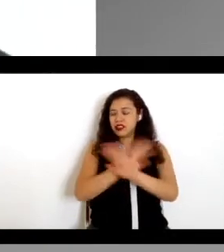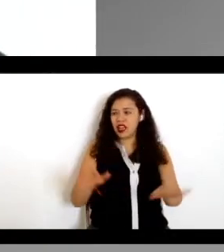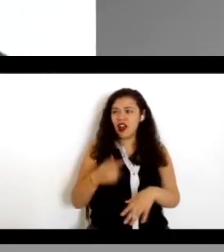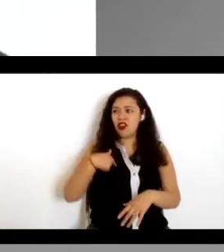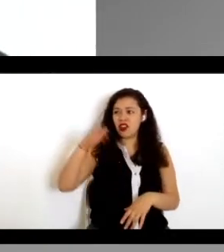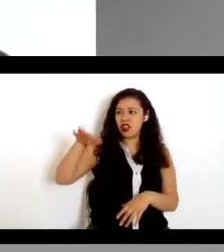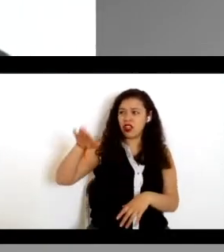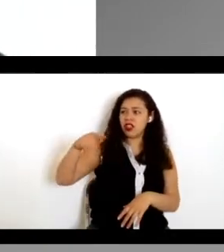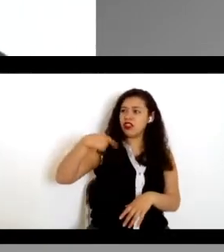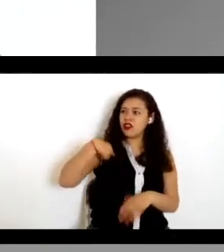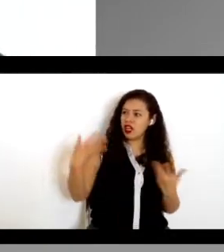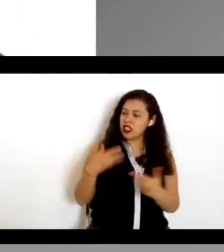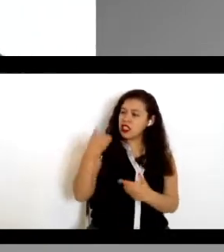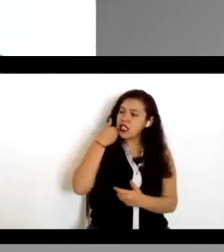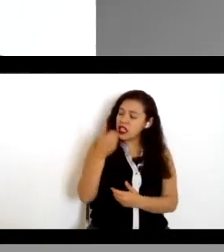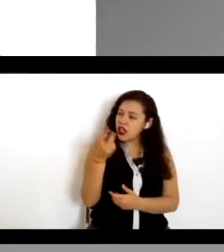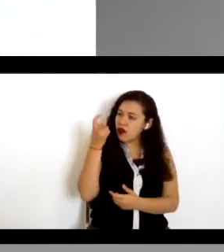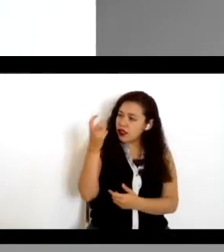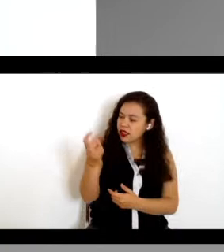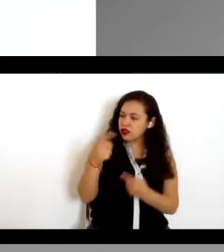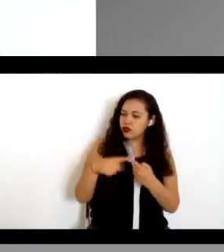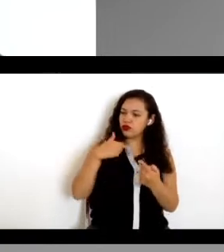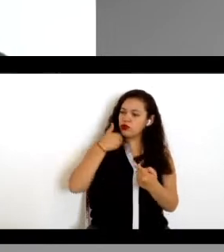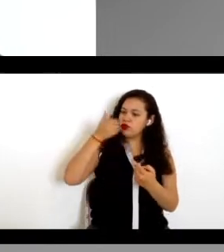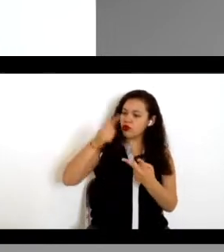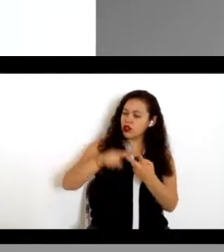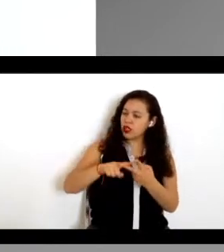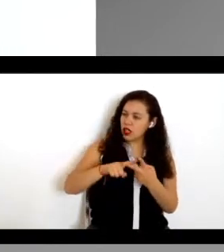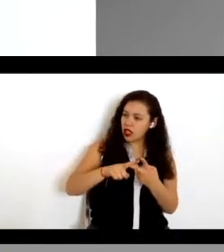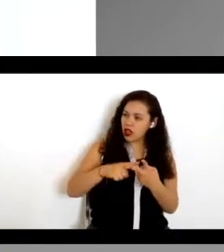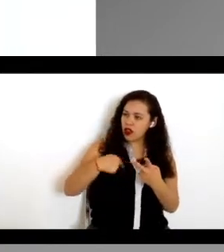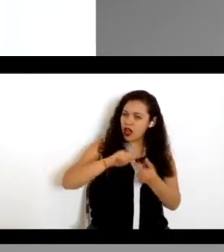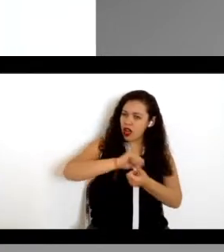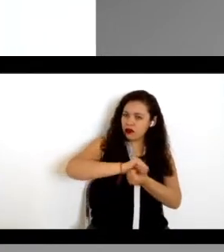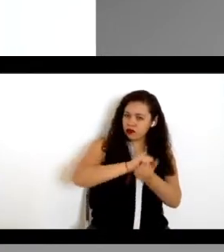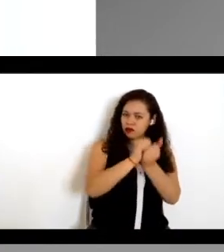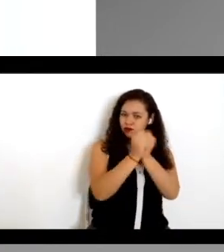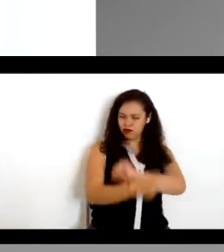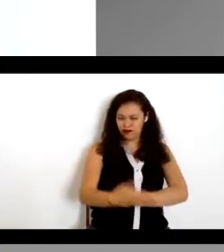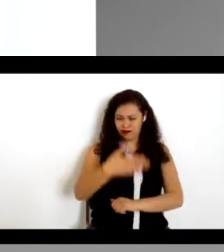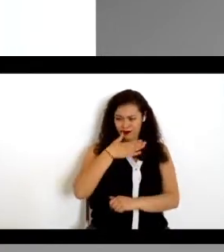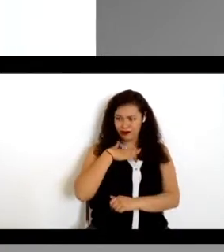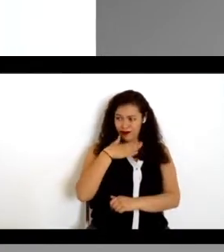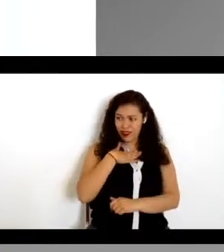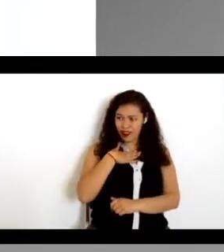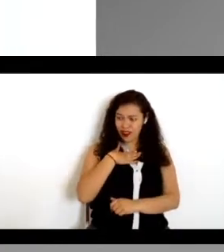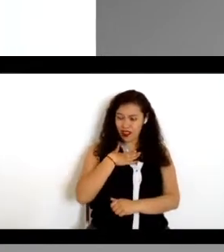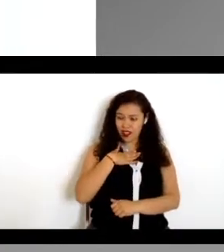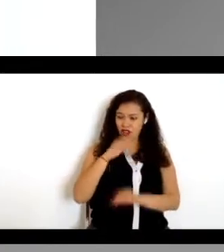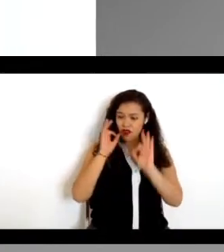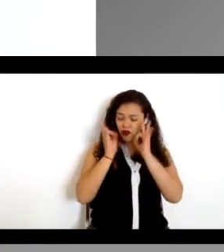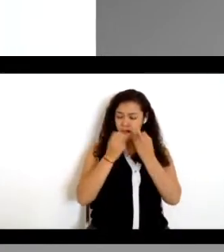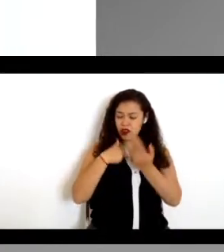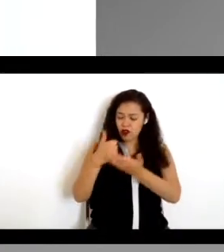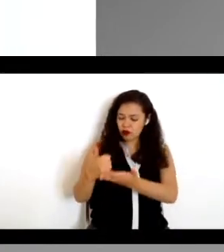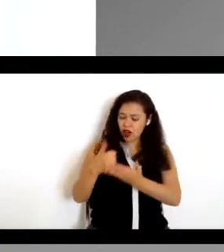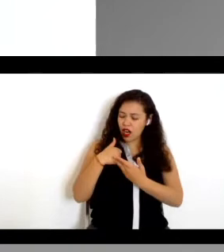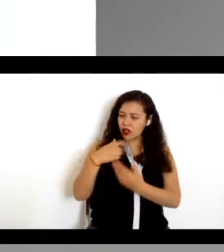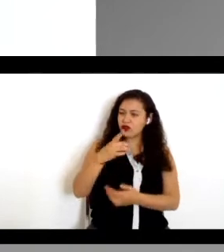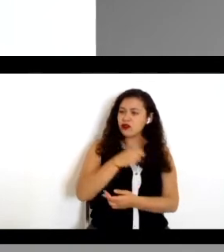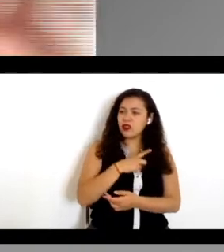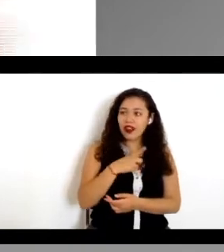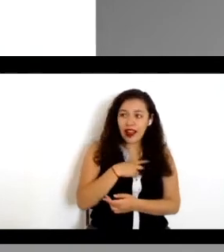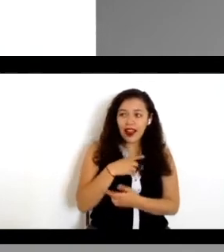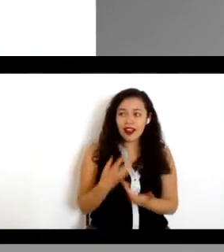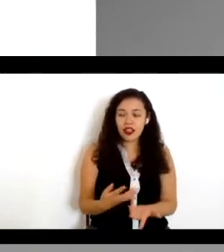hacer esto. Yo quiero transformarme a mí mismo a través de mí mismo y no a través de